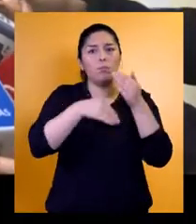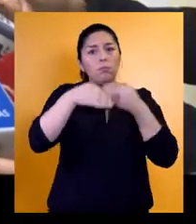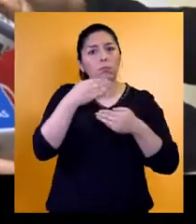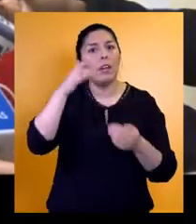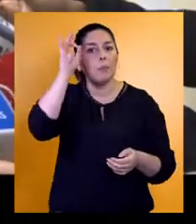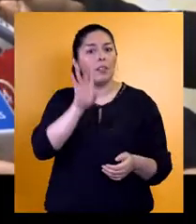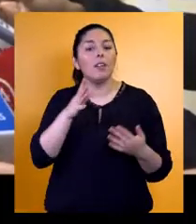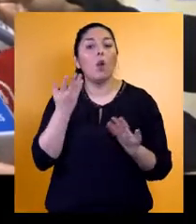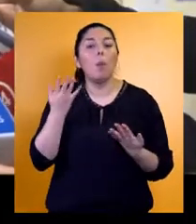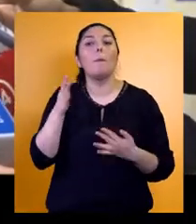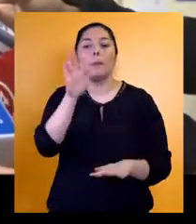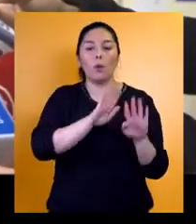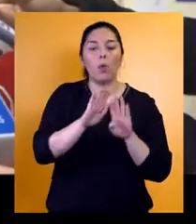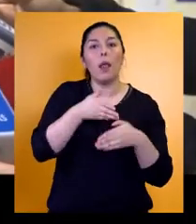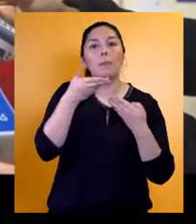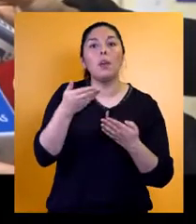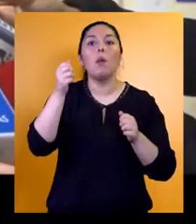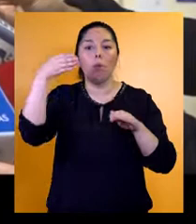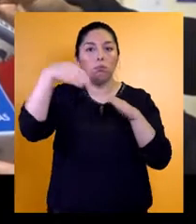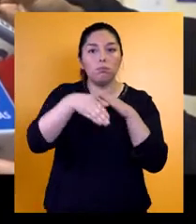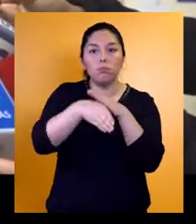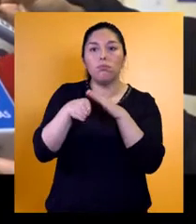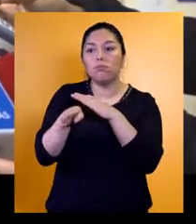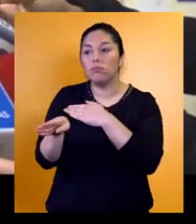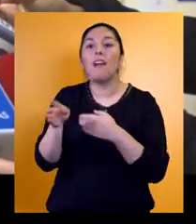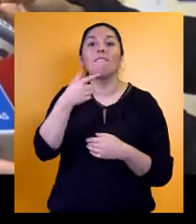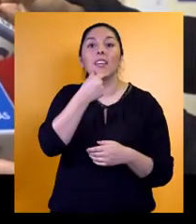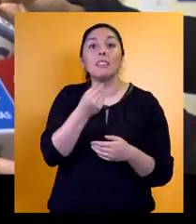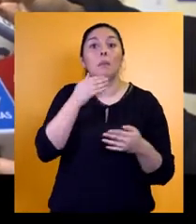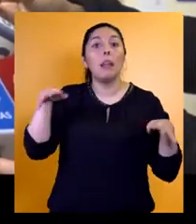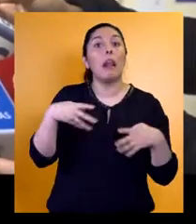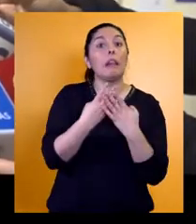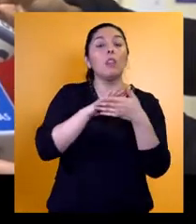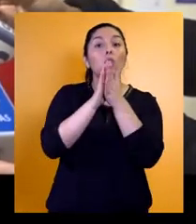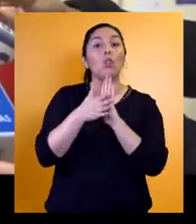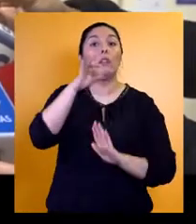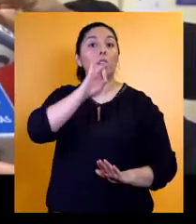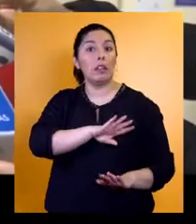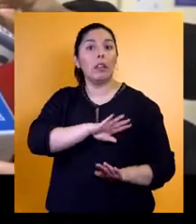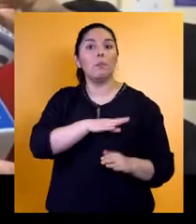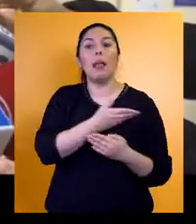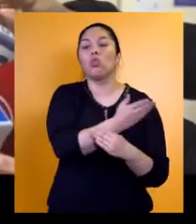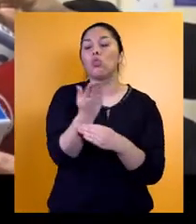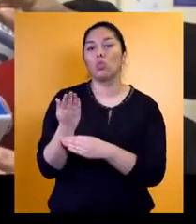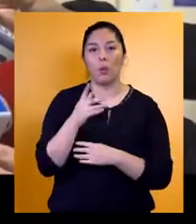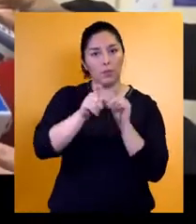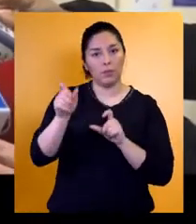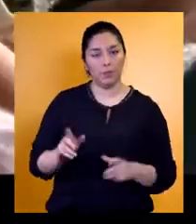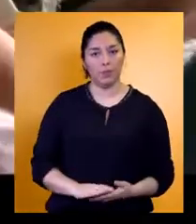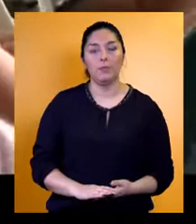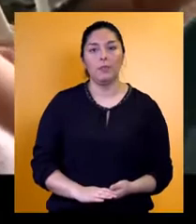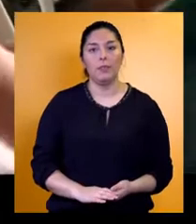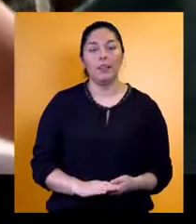los servicios de salud, para que la población sepa que hay accesibilidad, hay tratamiento, y la red en general en el país está funcionando para dar tratamiento a todos los